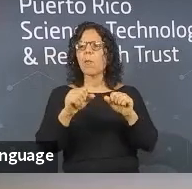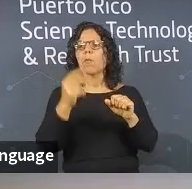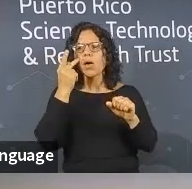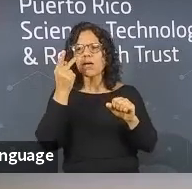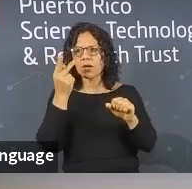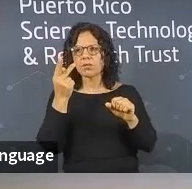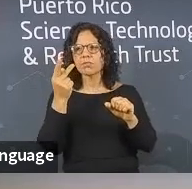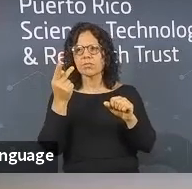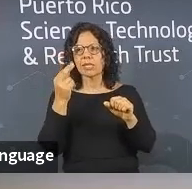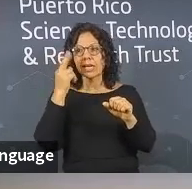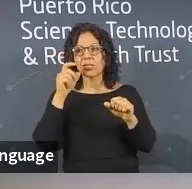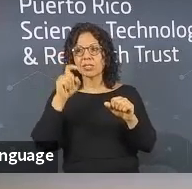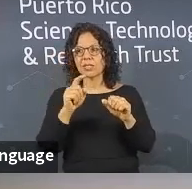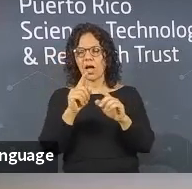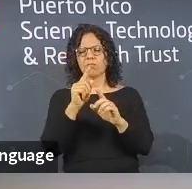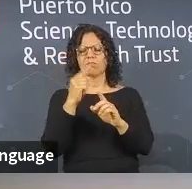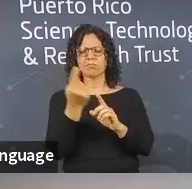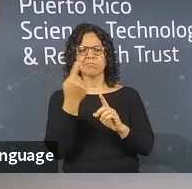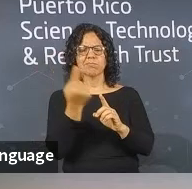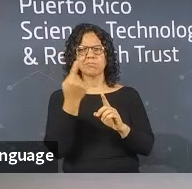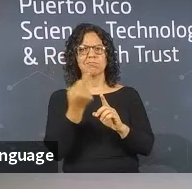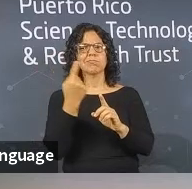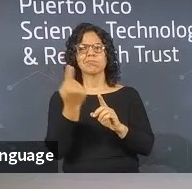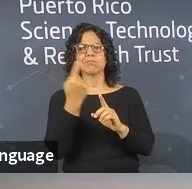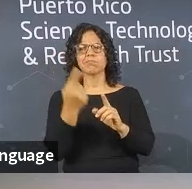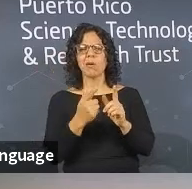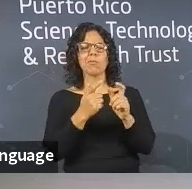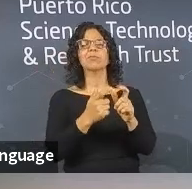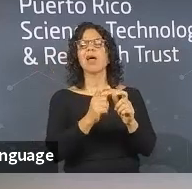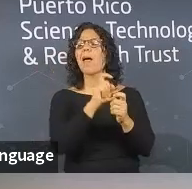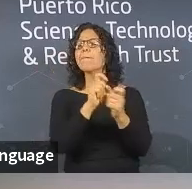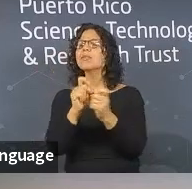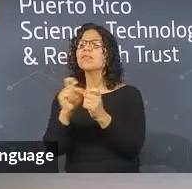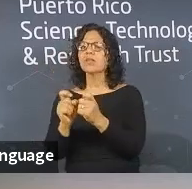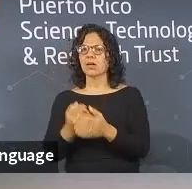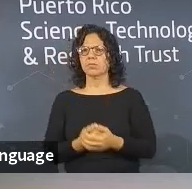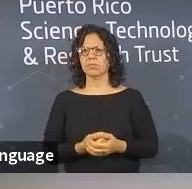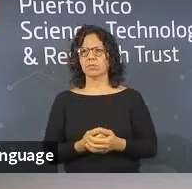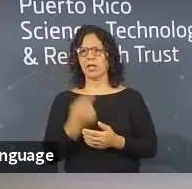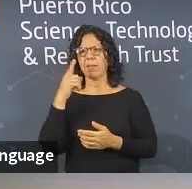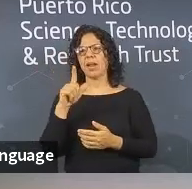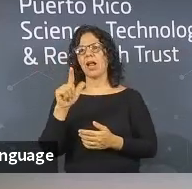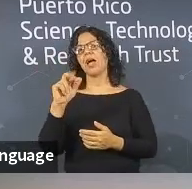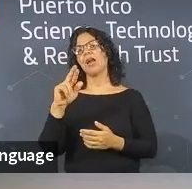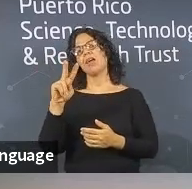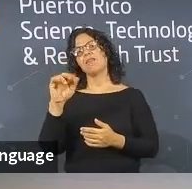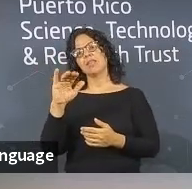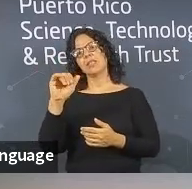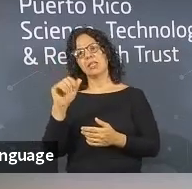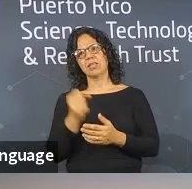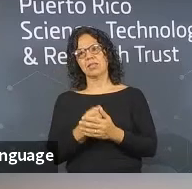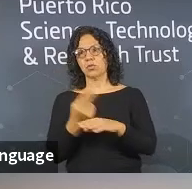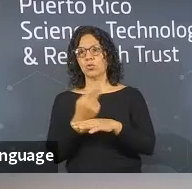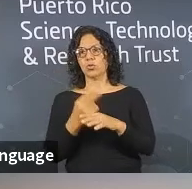Por eso es que tienen que estar rotando a una cierta velocidad. Para herbicidas se utilizan cartas de deposición por el